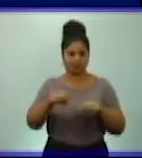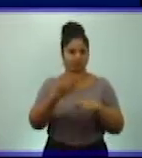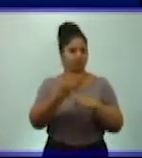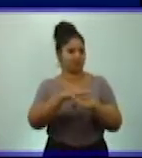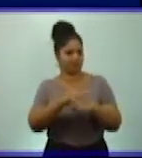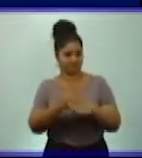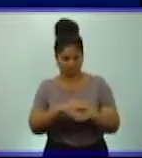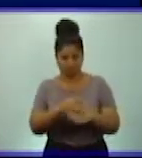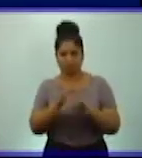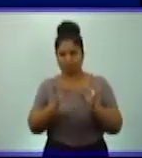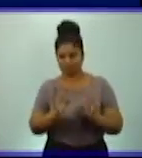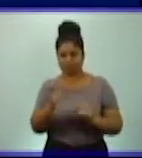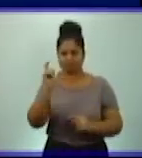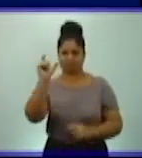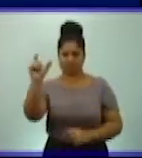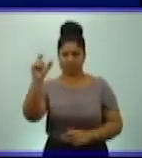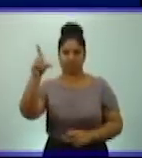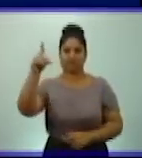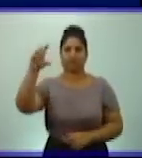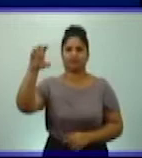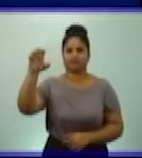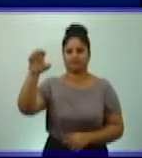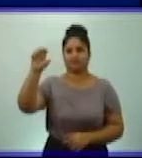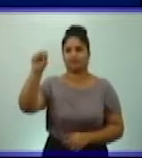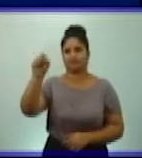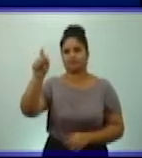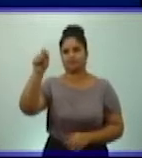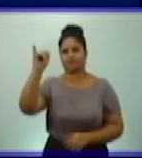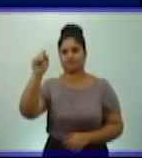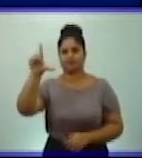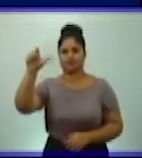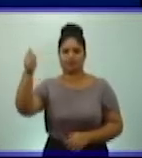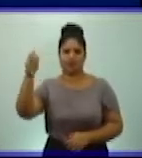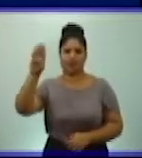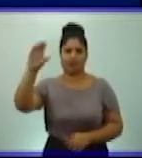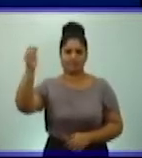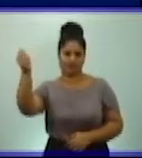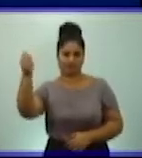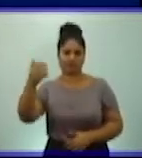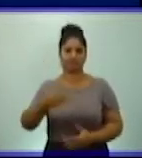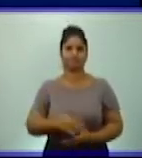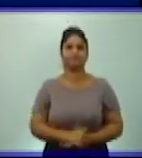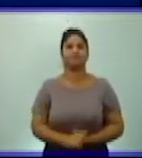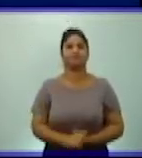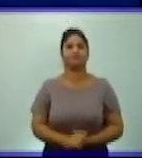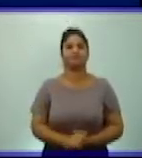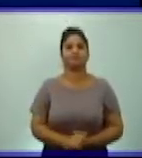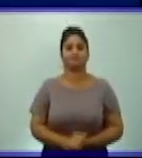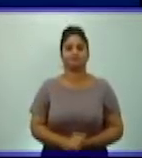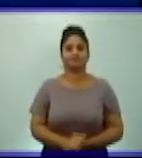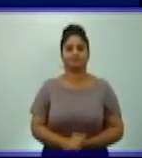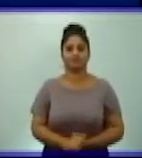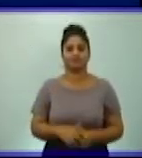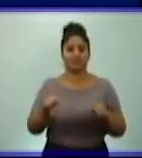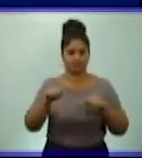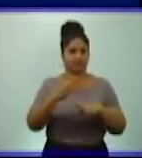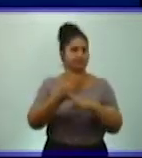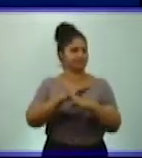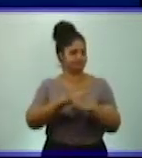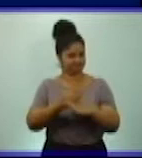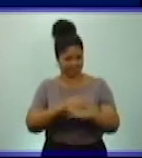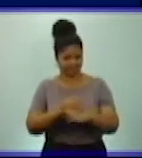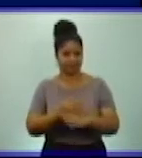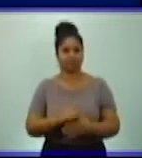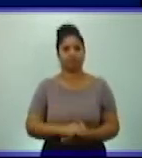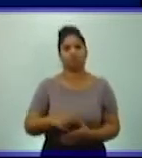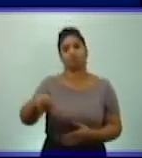lírica es muy subjetiva y está sujeta a muchas interpretaciones, que quizás de todo esto ustedes podrán hacer una